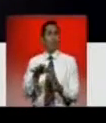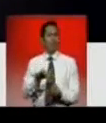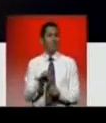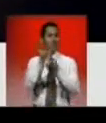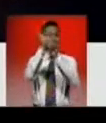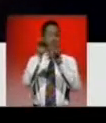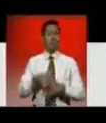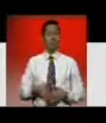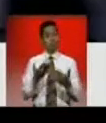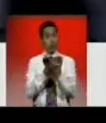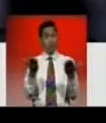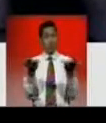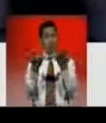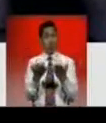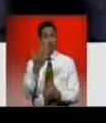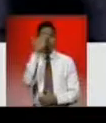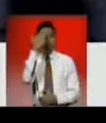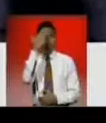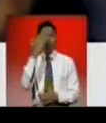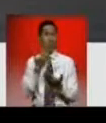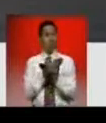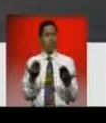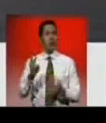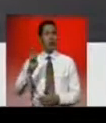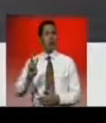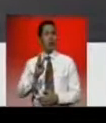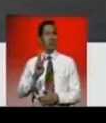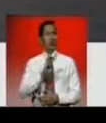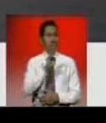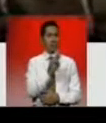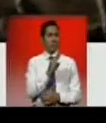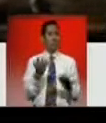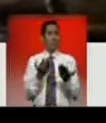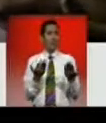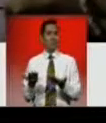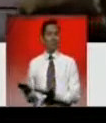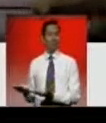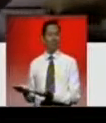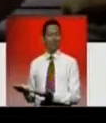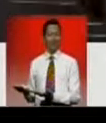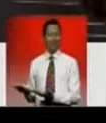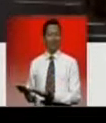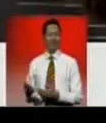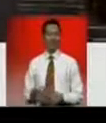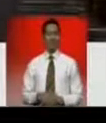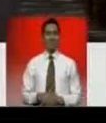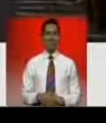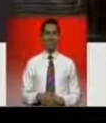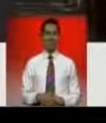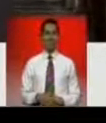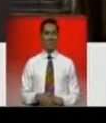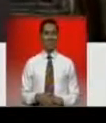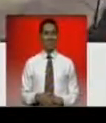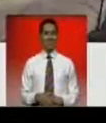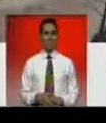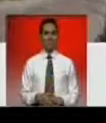Para consultar estos beneficios, los interesados deben ingresar a la página de TAME